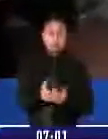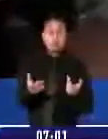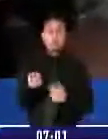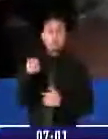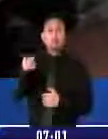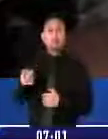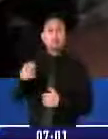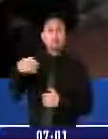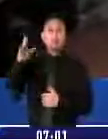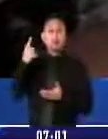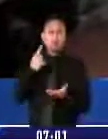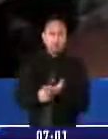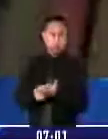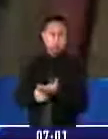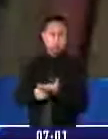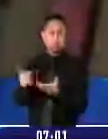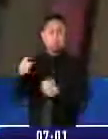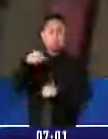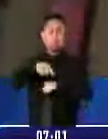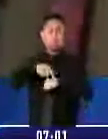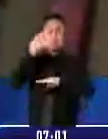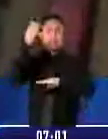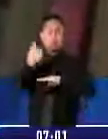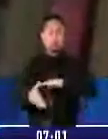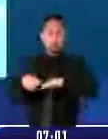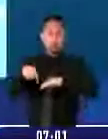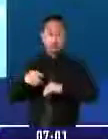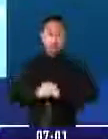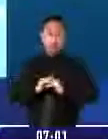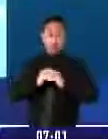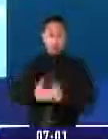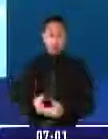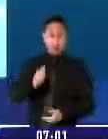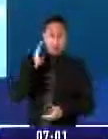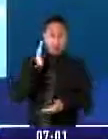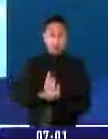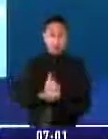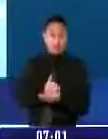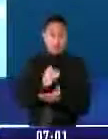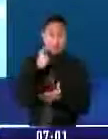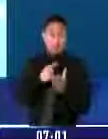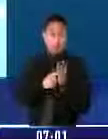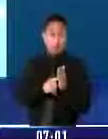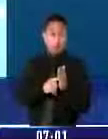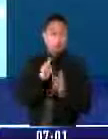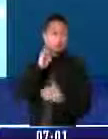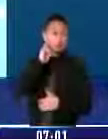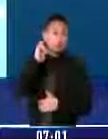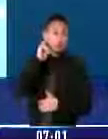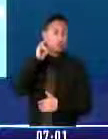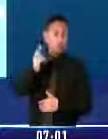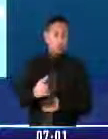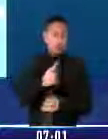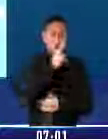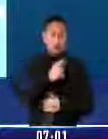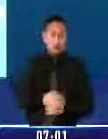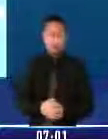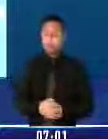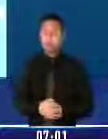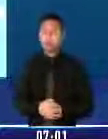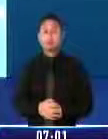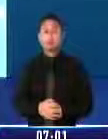genera mayor debate son los plazos establecidos para la interrupción del embarazo. Para las niñas y adolescentes menores de 18 años,